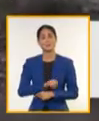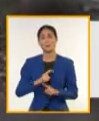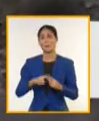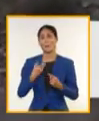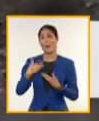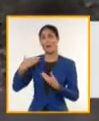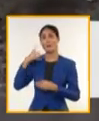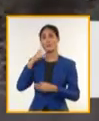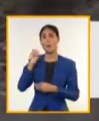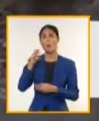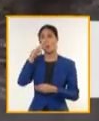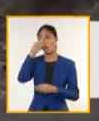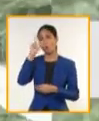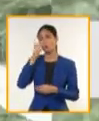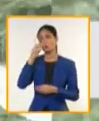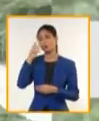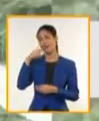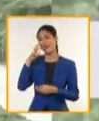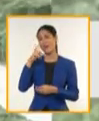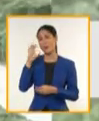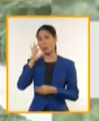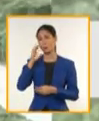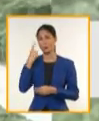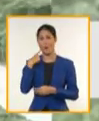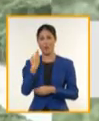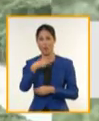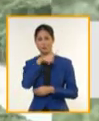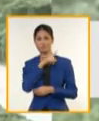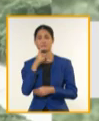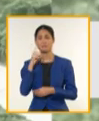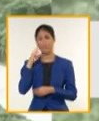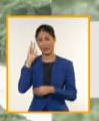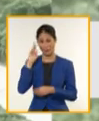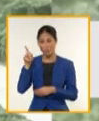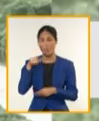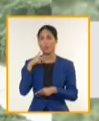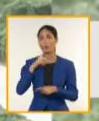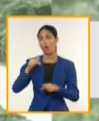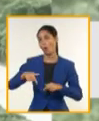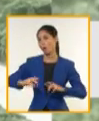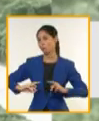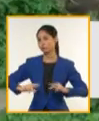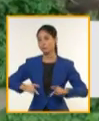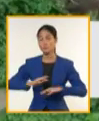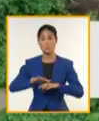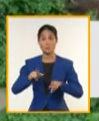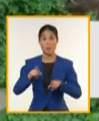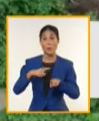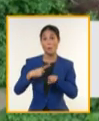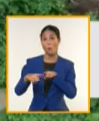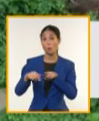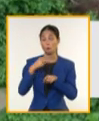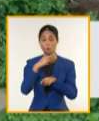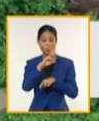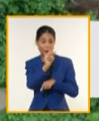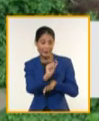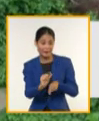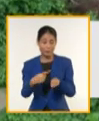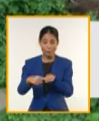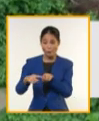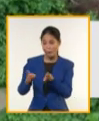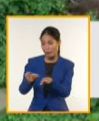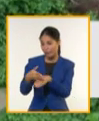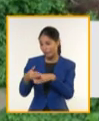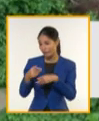en octubre del pasado año. Mientras, en el municipio Niceto Pérez es notable la recuperación de ríos, arroyos y otros reservorios